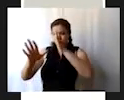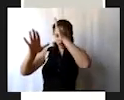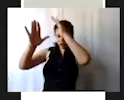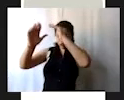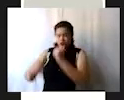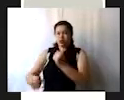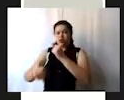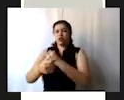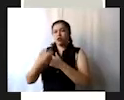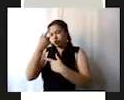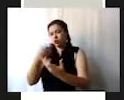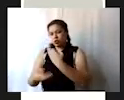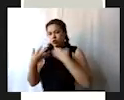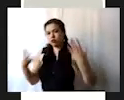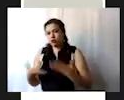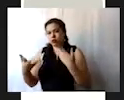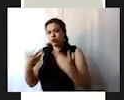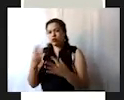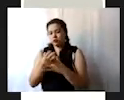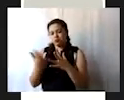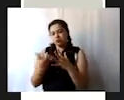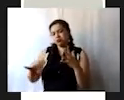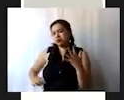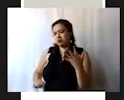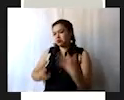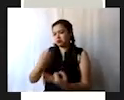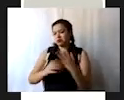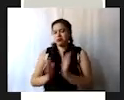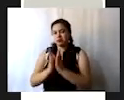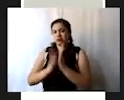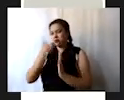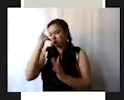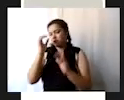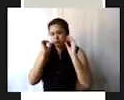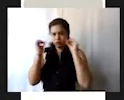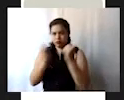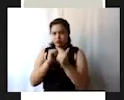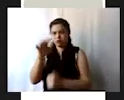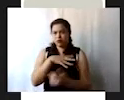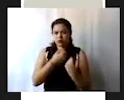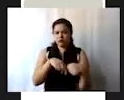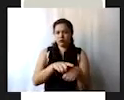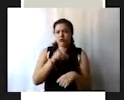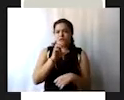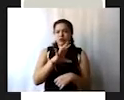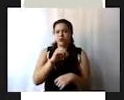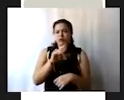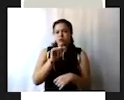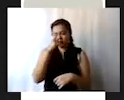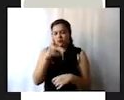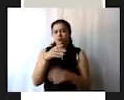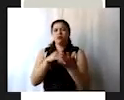con las distintas partes interesadas. Las organizaciones de la sociedad civil tendrán que mejorar su estrategia de